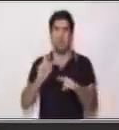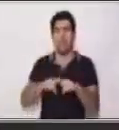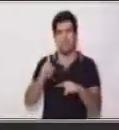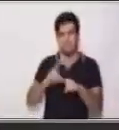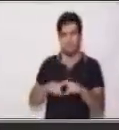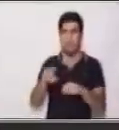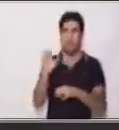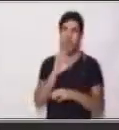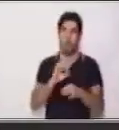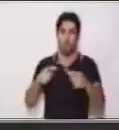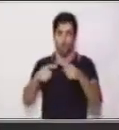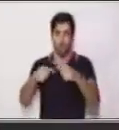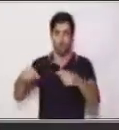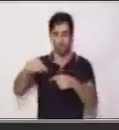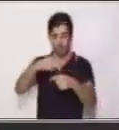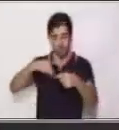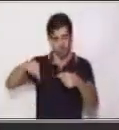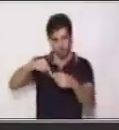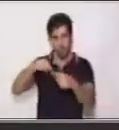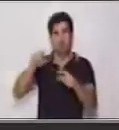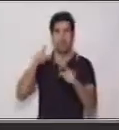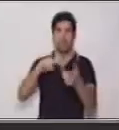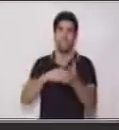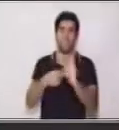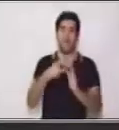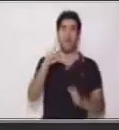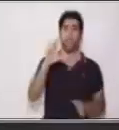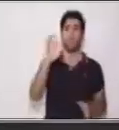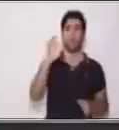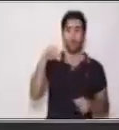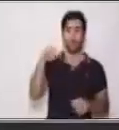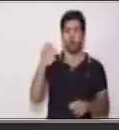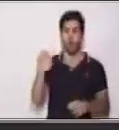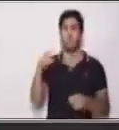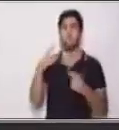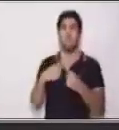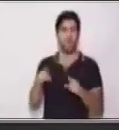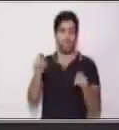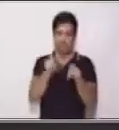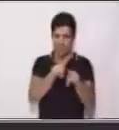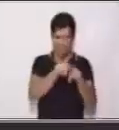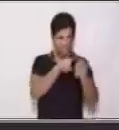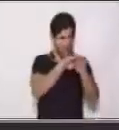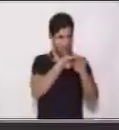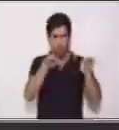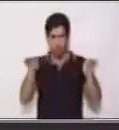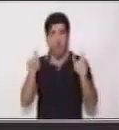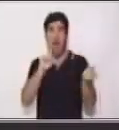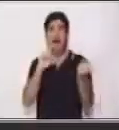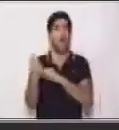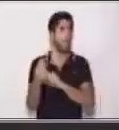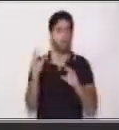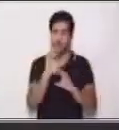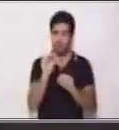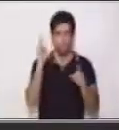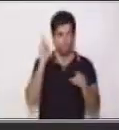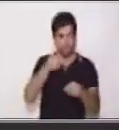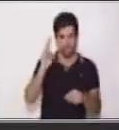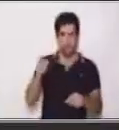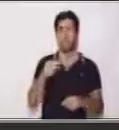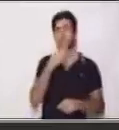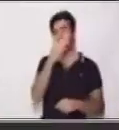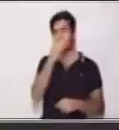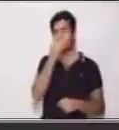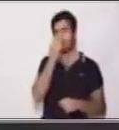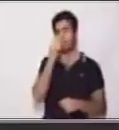fuese redonda se volvería un cono, pero la ecuación no cambia, siempre será 1/3 de la base por la altura. En este